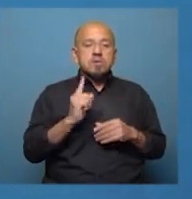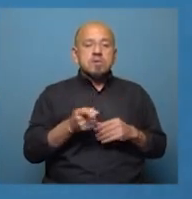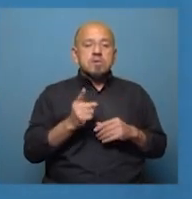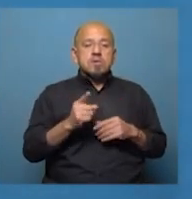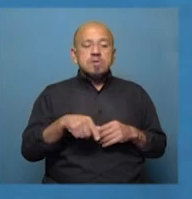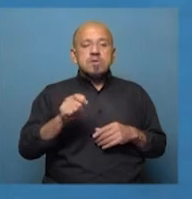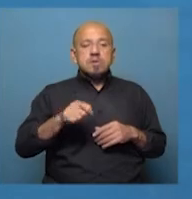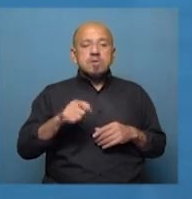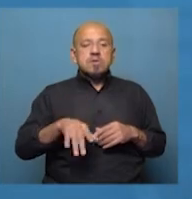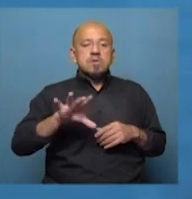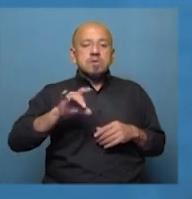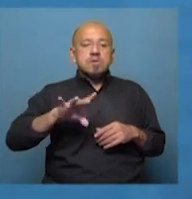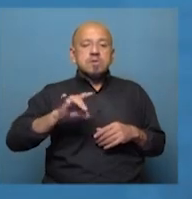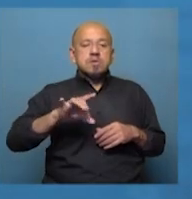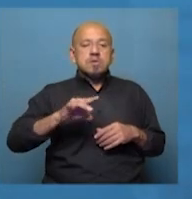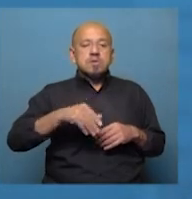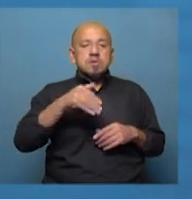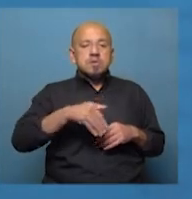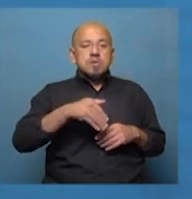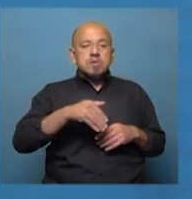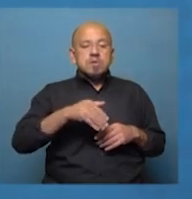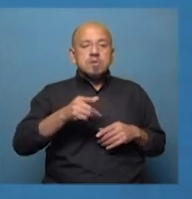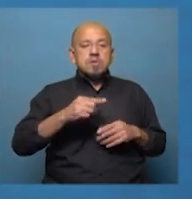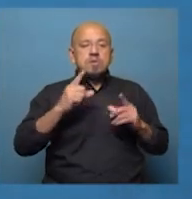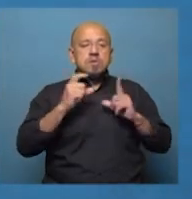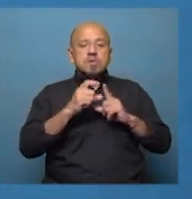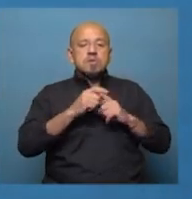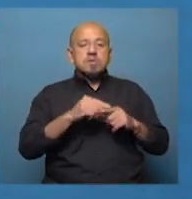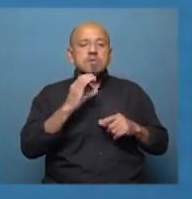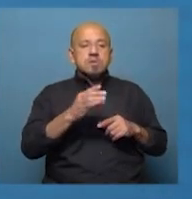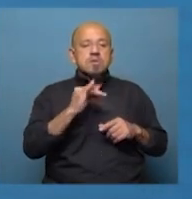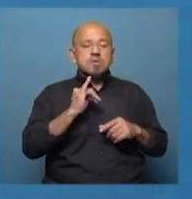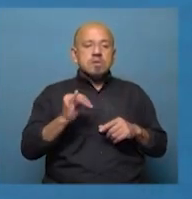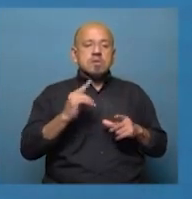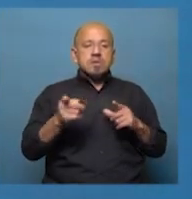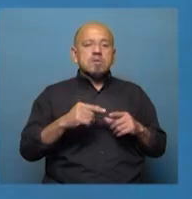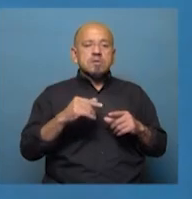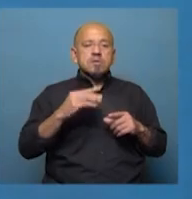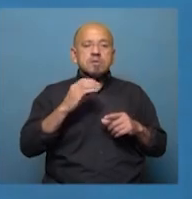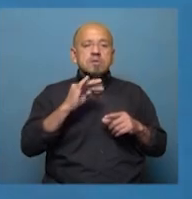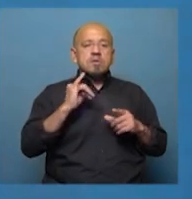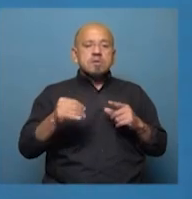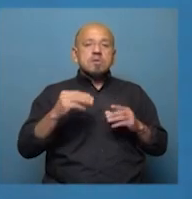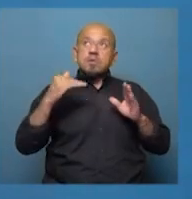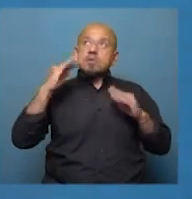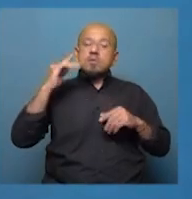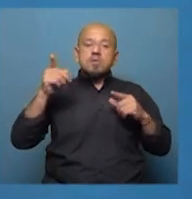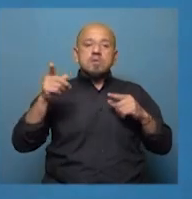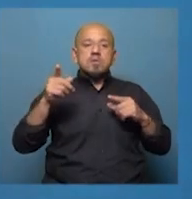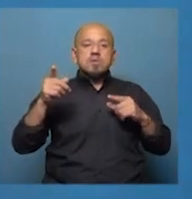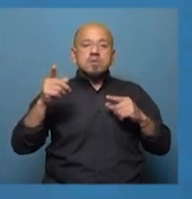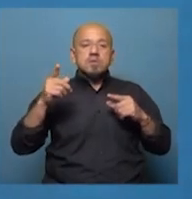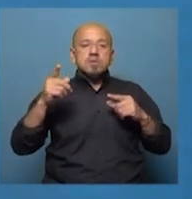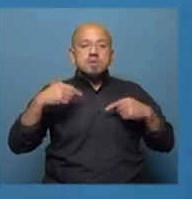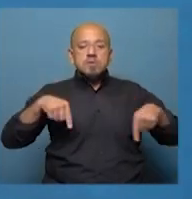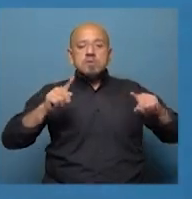rematado por 15 millones de dólares cuatro pisos cti pediátrico cti de adultos cuatro instituciones de medicina